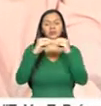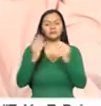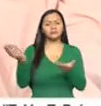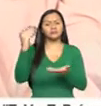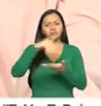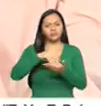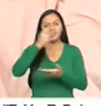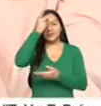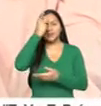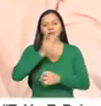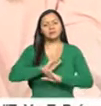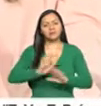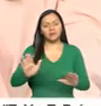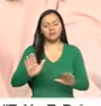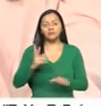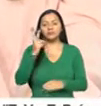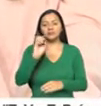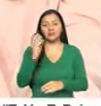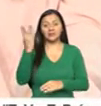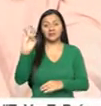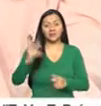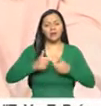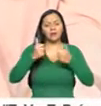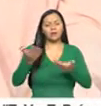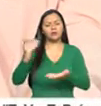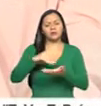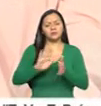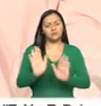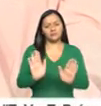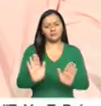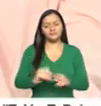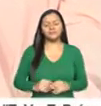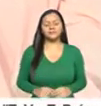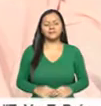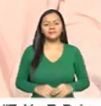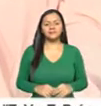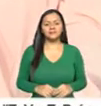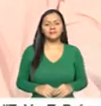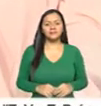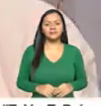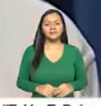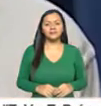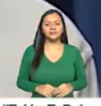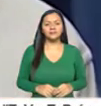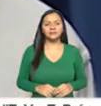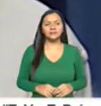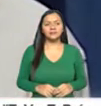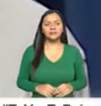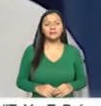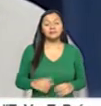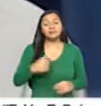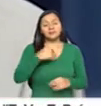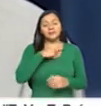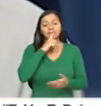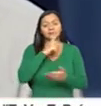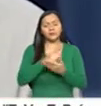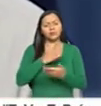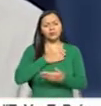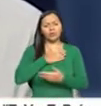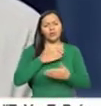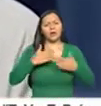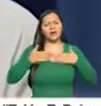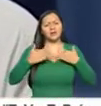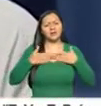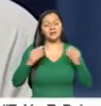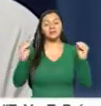que su decisión está tomada y que no será candidato para las elecciones de 2017. Pero mire qué profunda alegría, ¿no? Qué